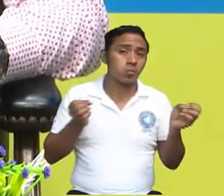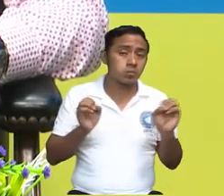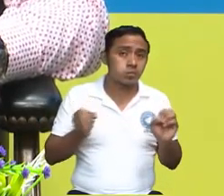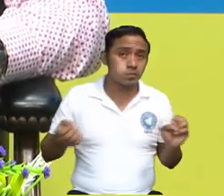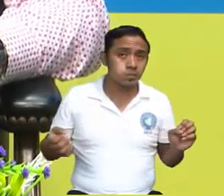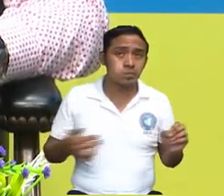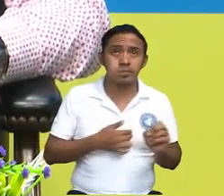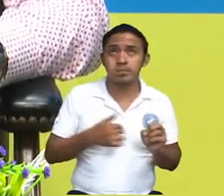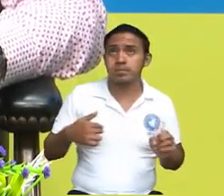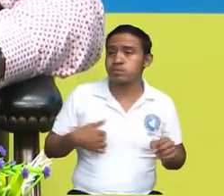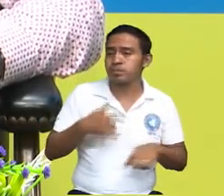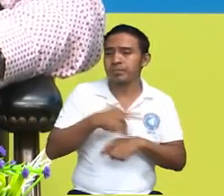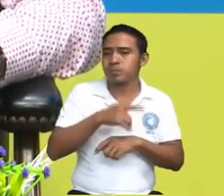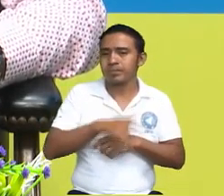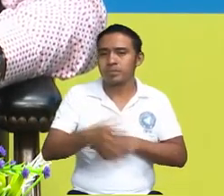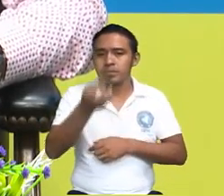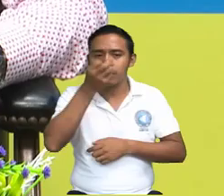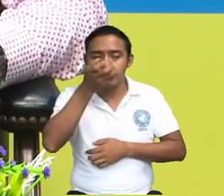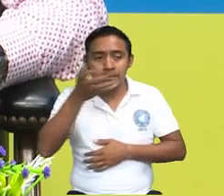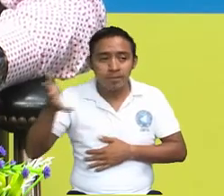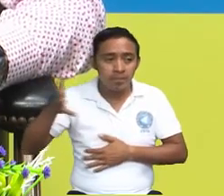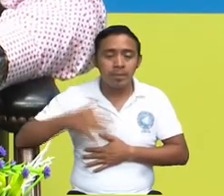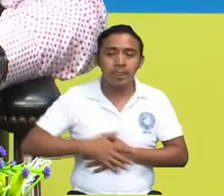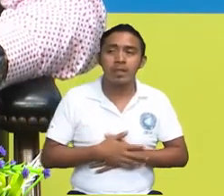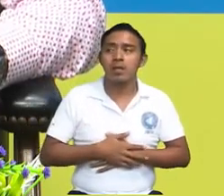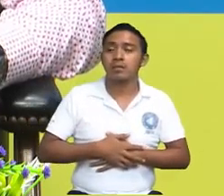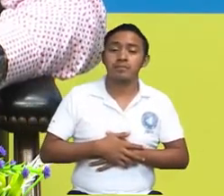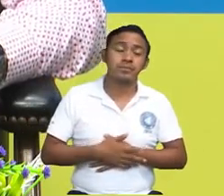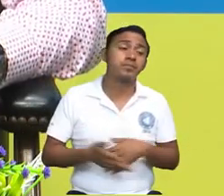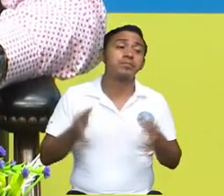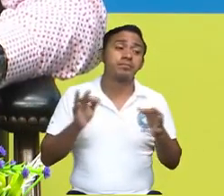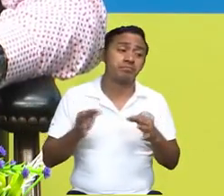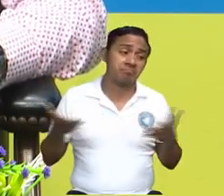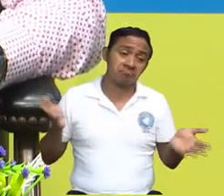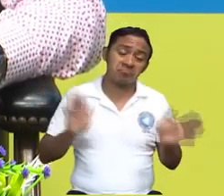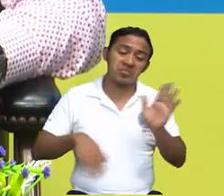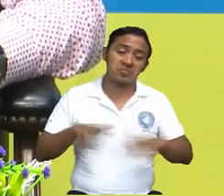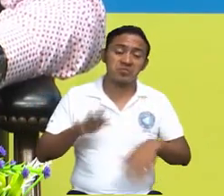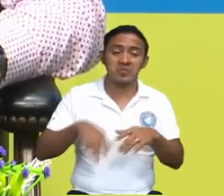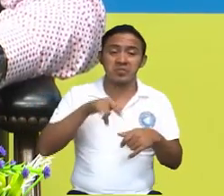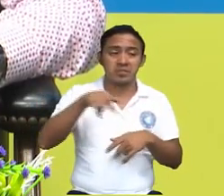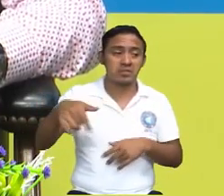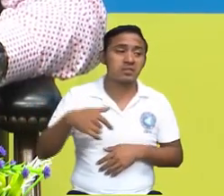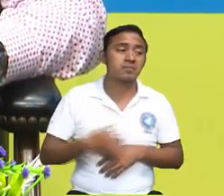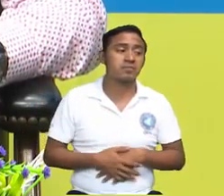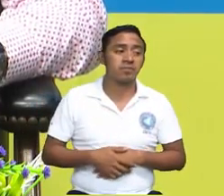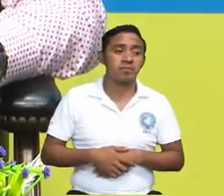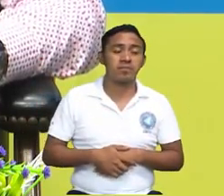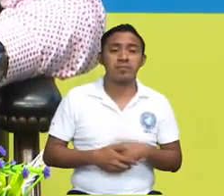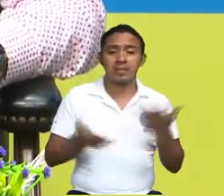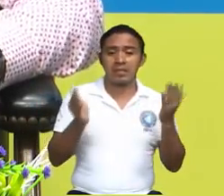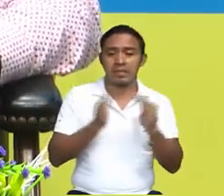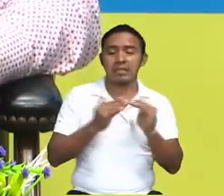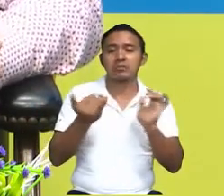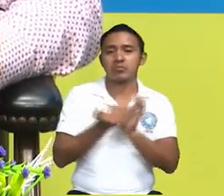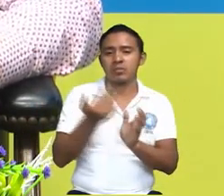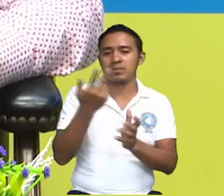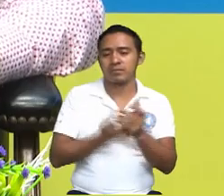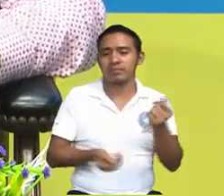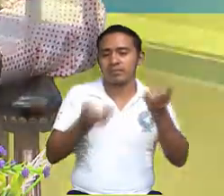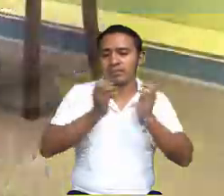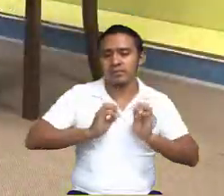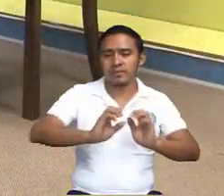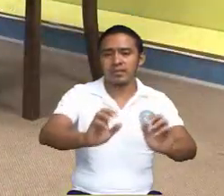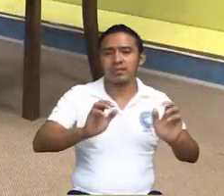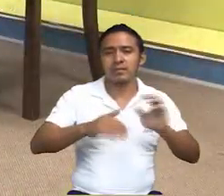dice, a buscar comida. Sí. Y suele pasar esto, pues, que el perro es casero, pero es callejero. Así. Es